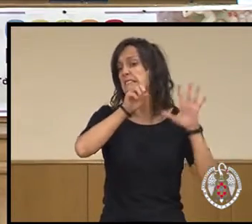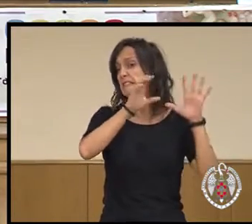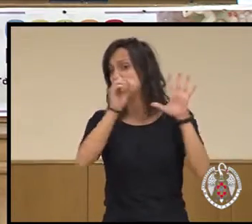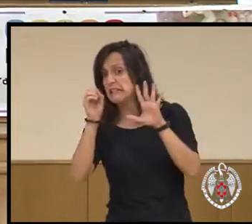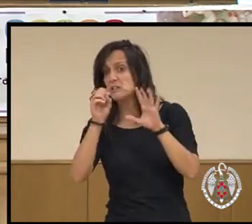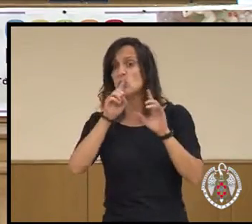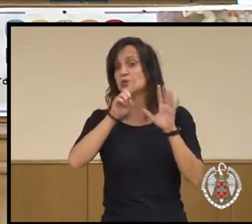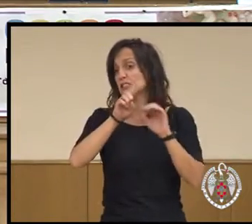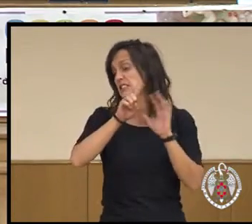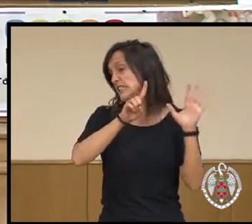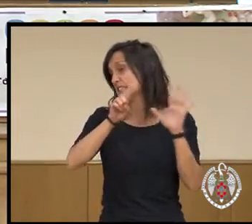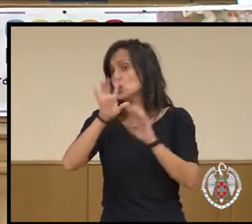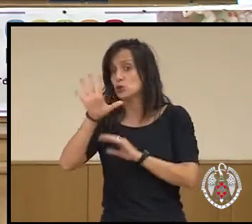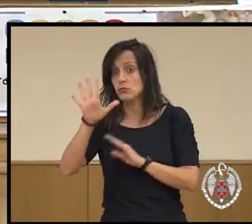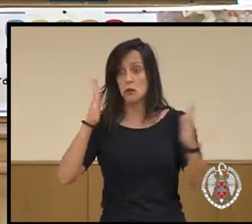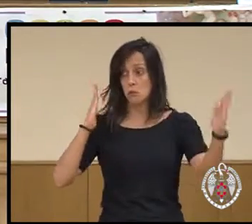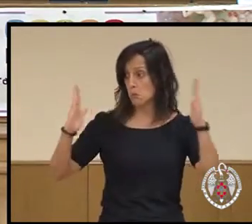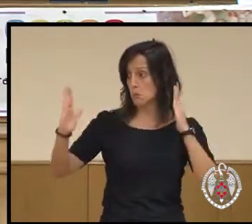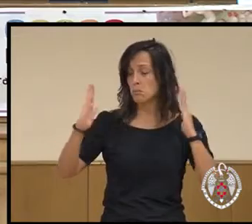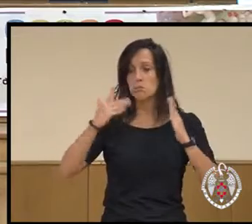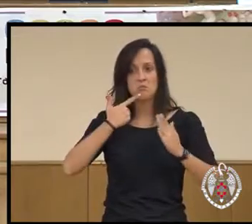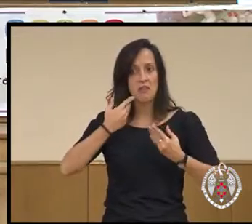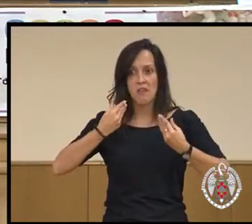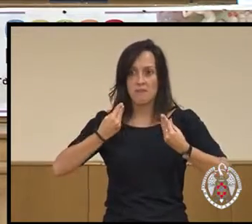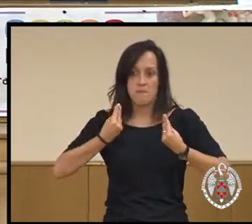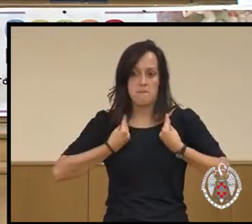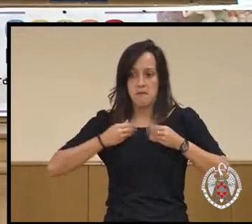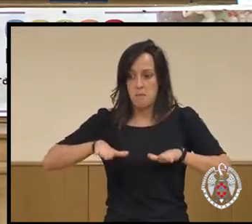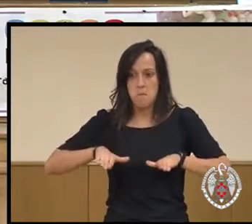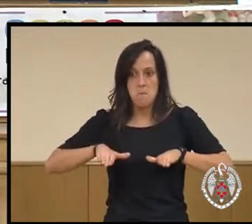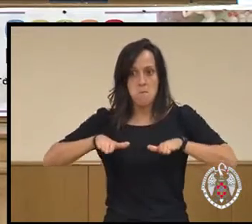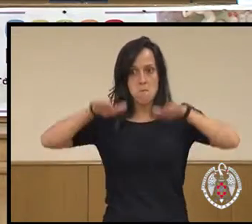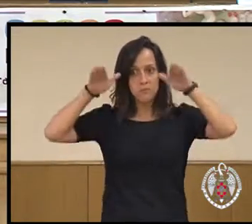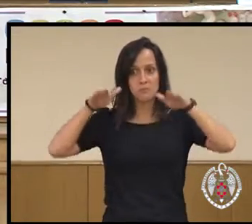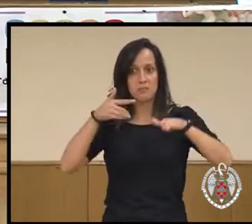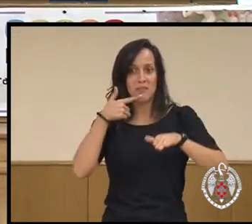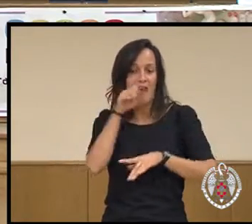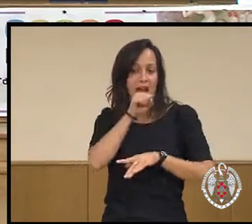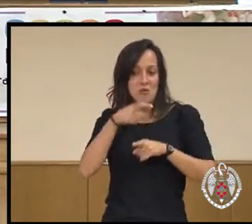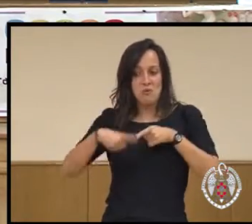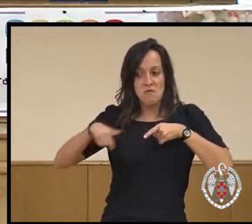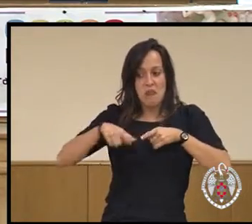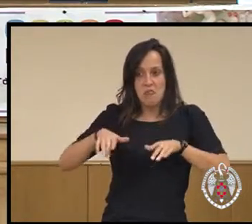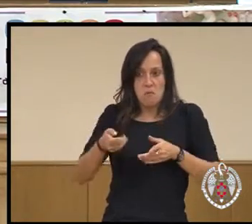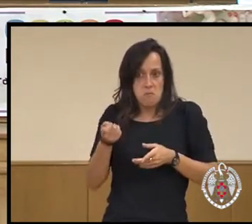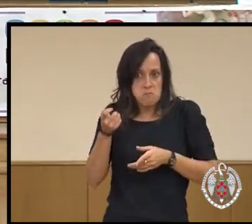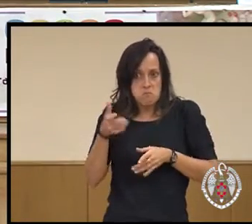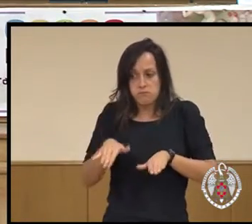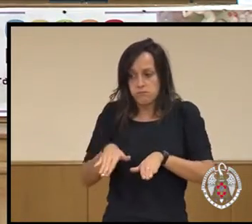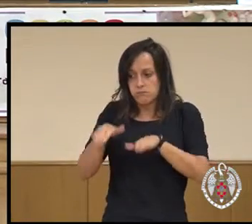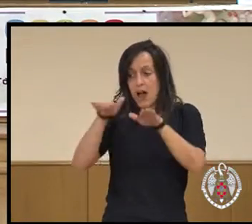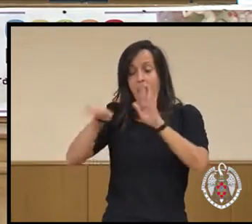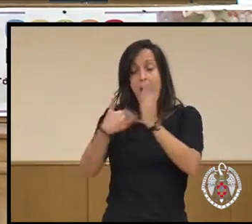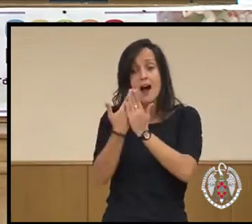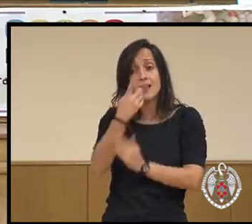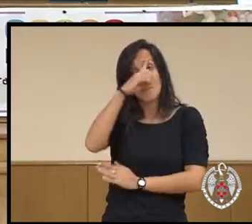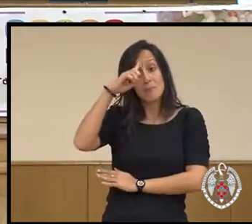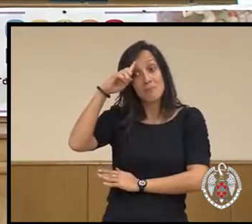1600-1605, y compartieron prácticamente toda su vida con pocos años de diferencia. Compartieron también el lugar, básicamente, como decía,